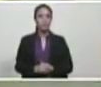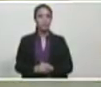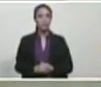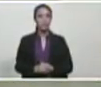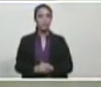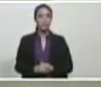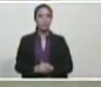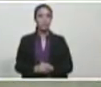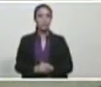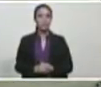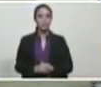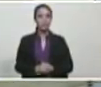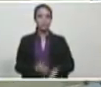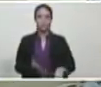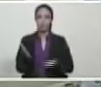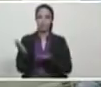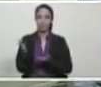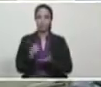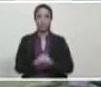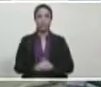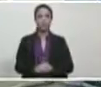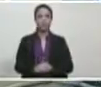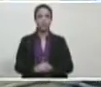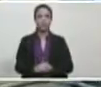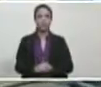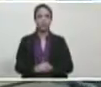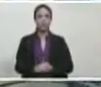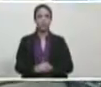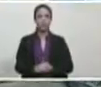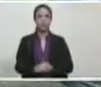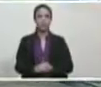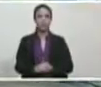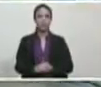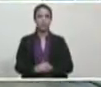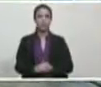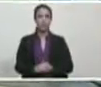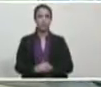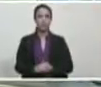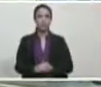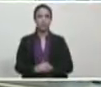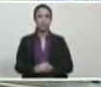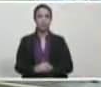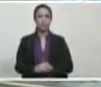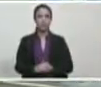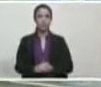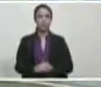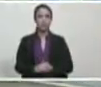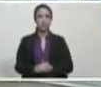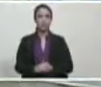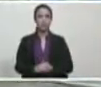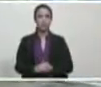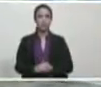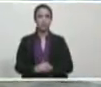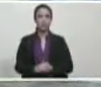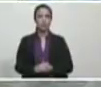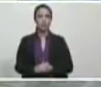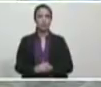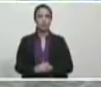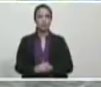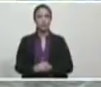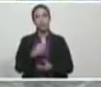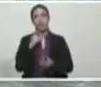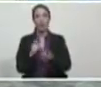dos veces aparece Jorgin. Ah, no, uno es Jorgin y el otro es Jorgin. Padre e hijo,